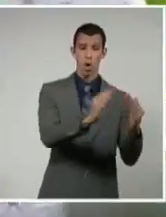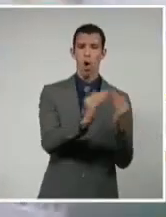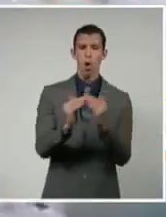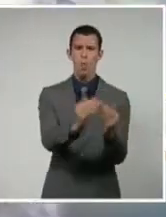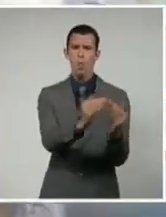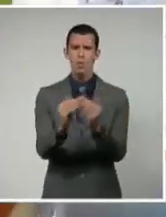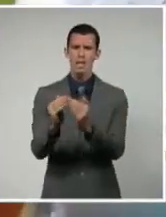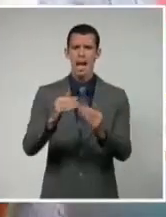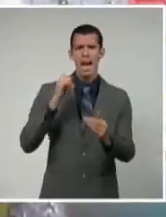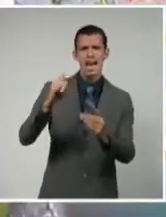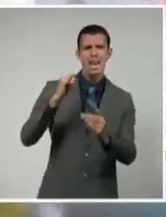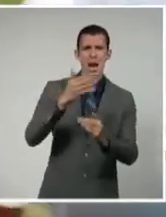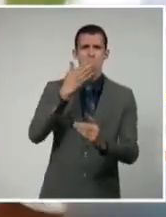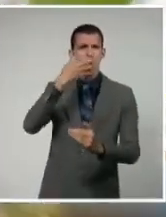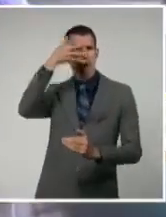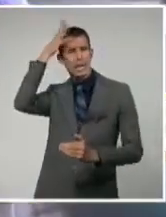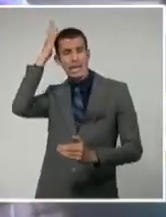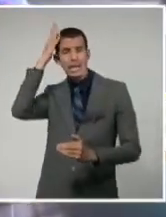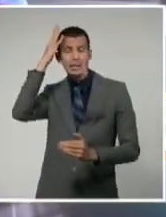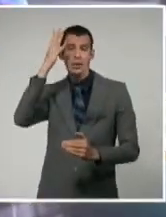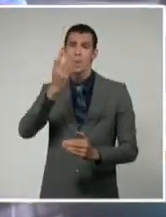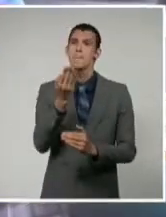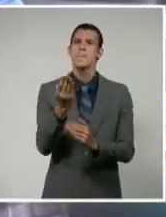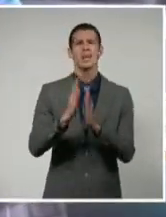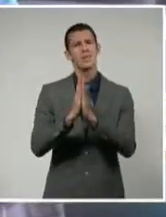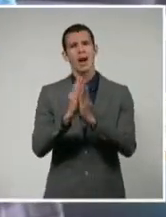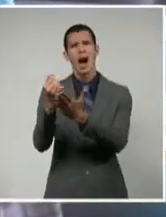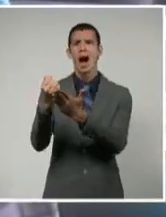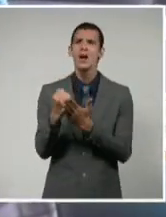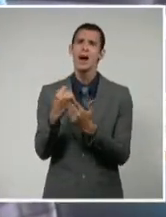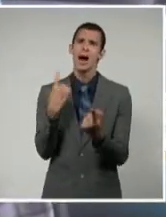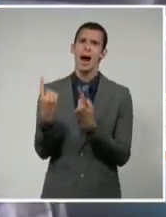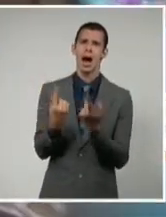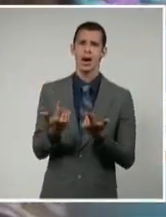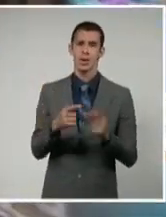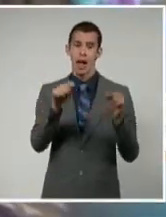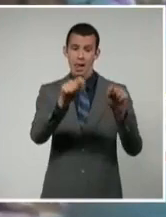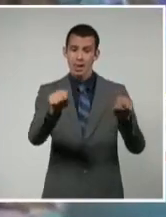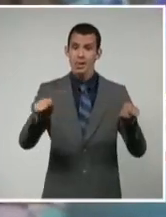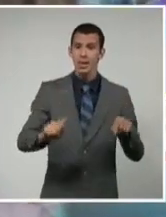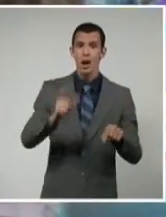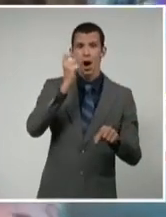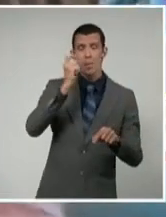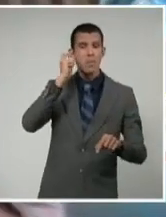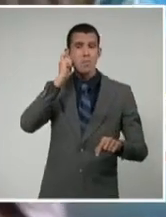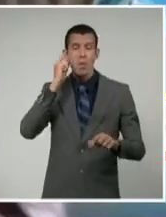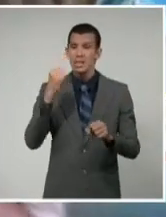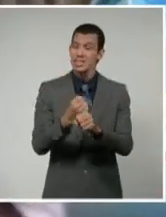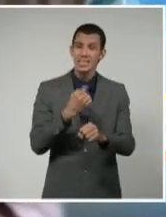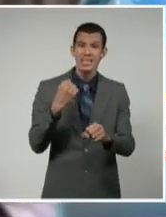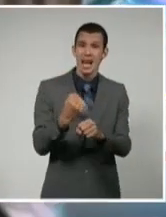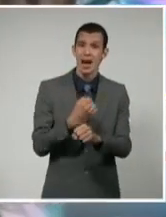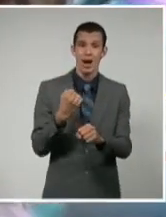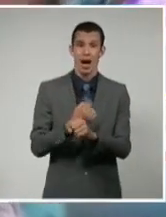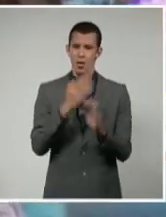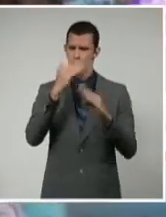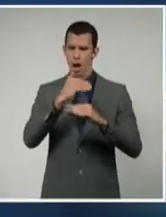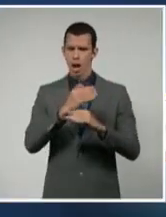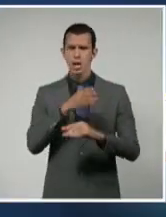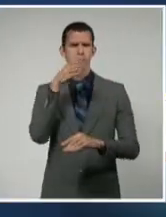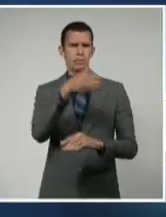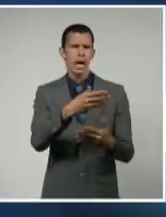rurales se escucha también en contextos urbanos donde hombres y mujeres indígenas laboran mayoritariamente de manera informal en